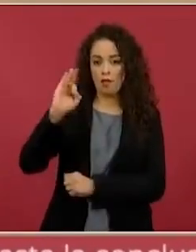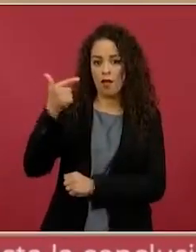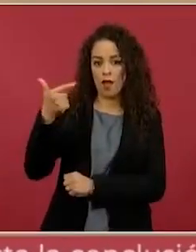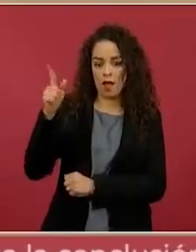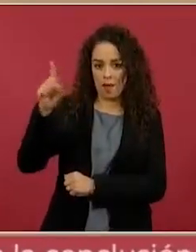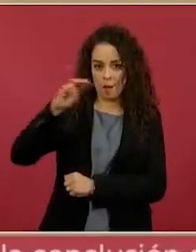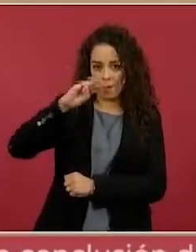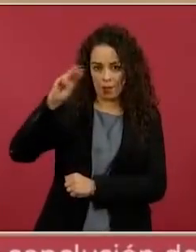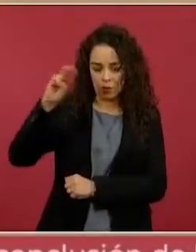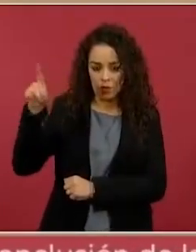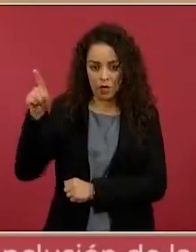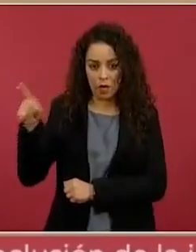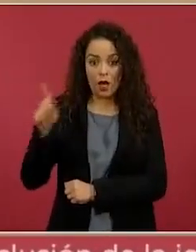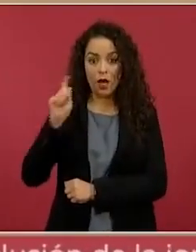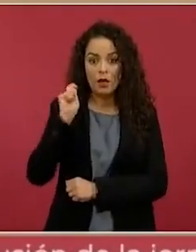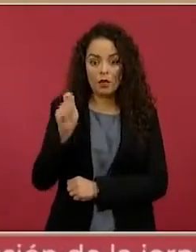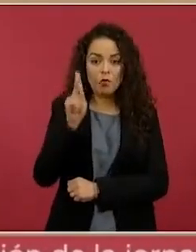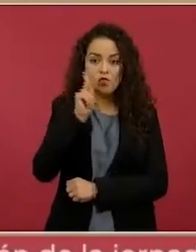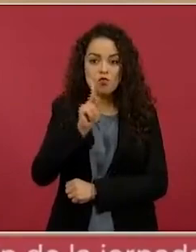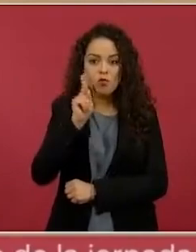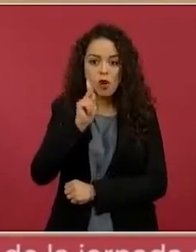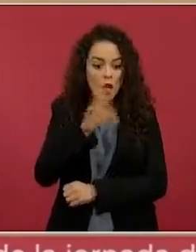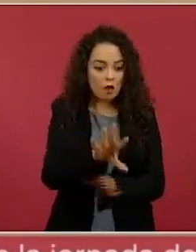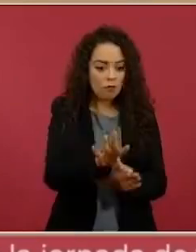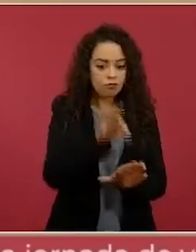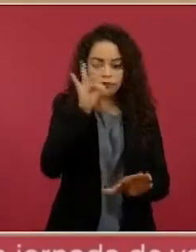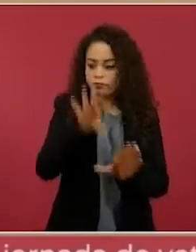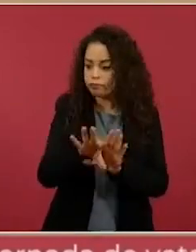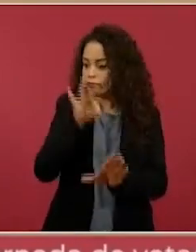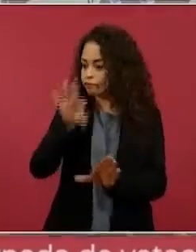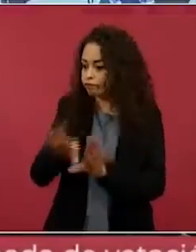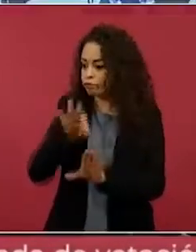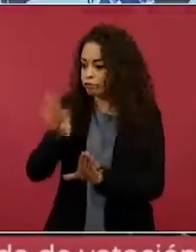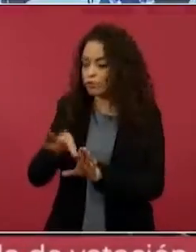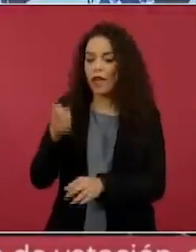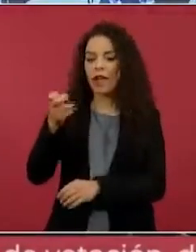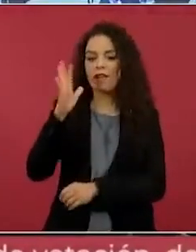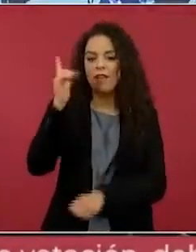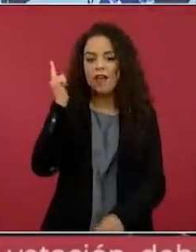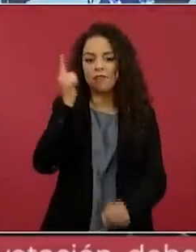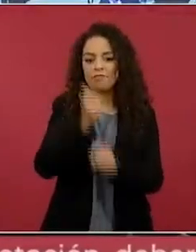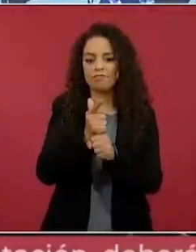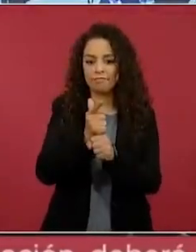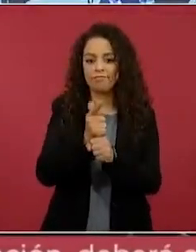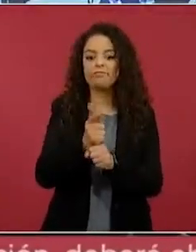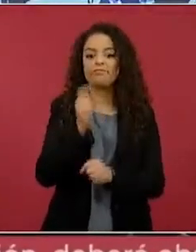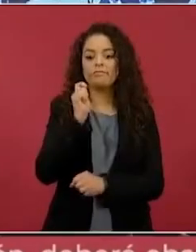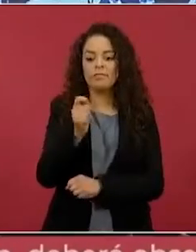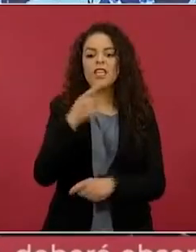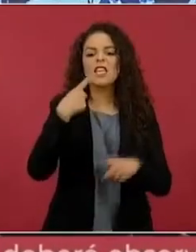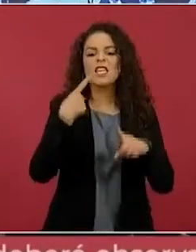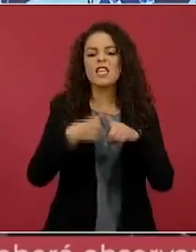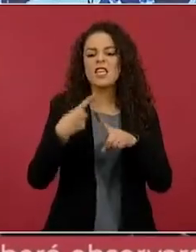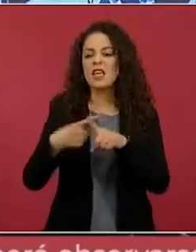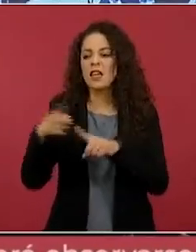recuperar indicios y material probatorio que nos permite ya tener identificados visualmente a los autores materiales.